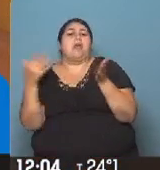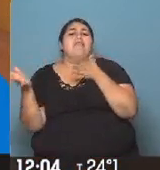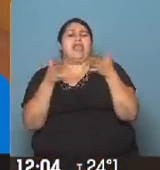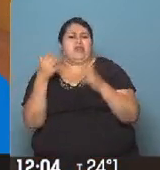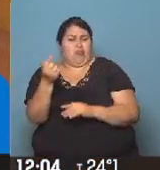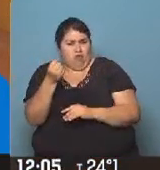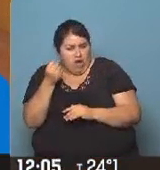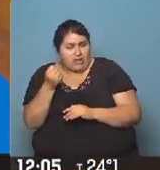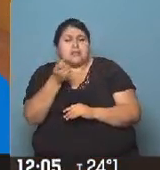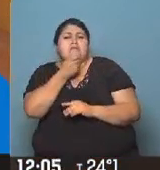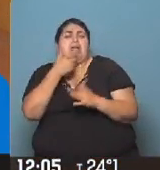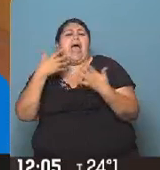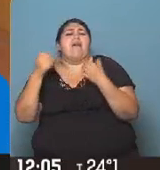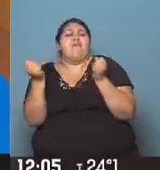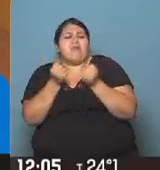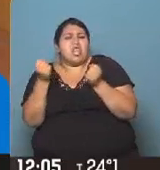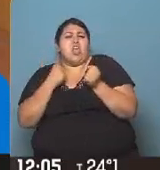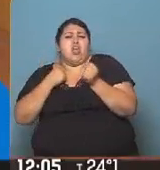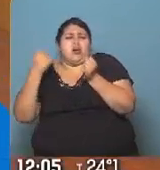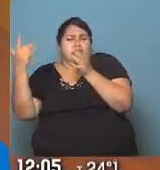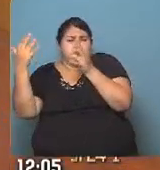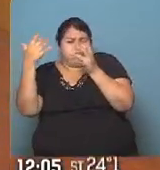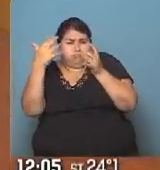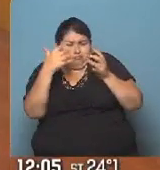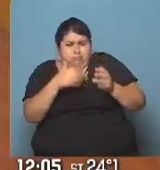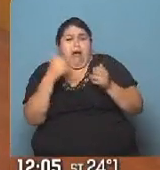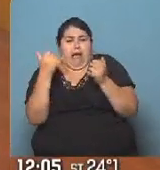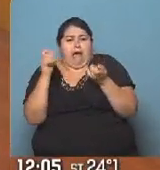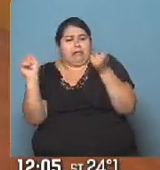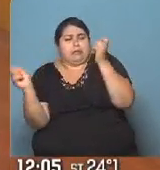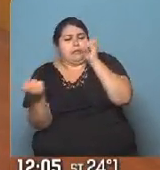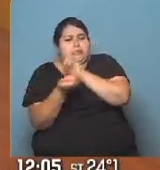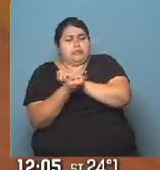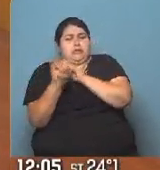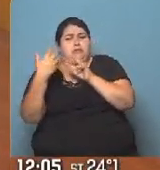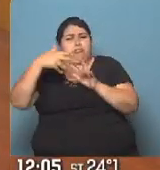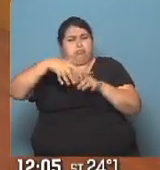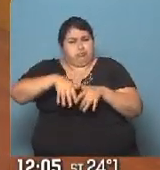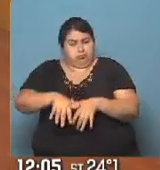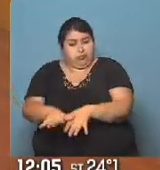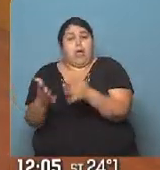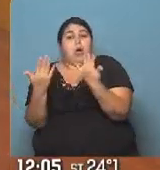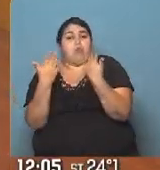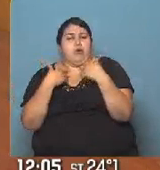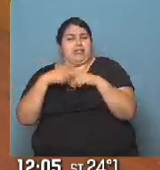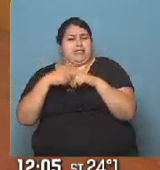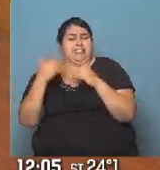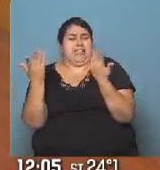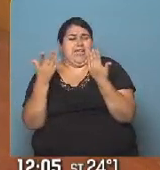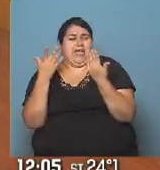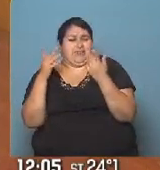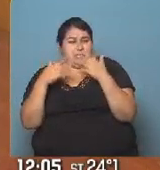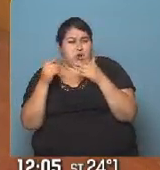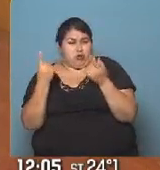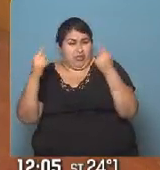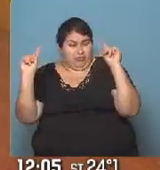el frente frío avanzará, pasará por el norte de Buenos Aires y va a generar un cambio de vientos al sector sur con ráfagas que pueden superar los 60 kilómetros por hora y